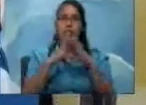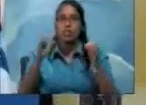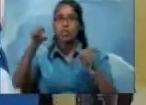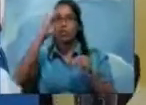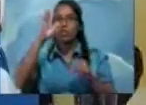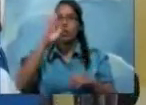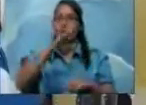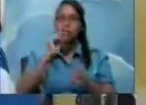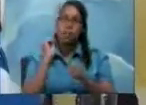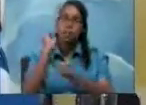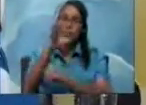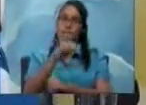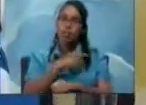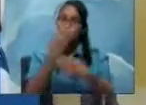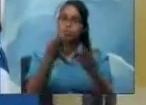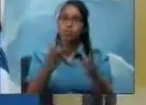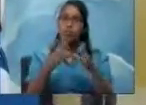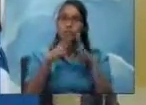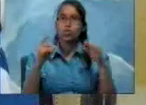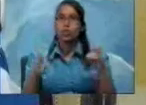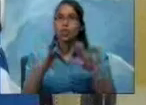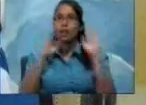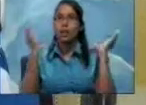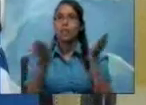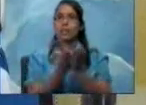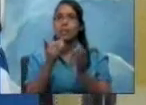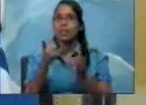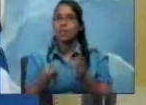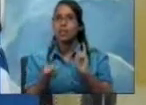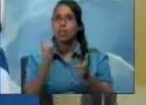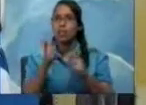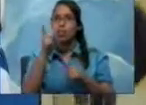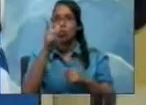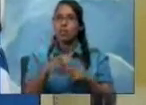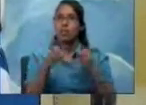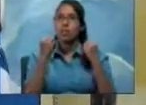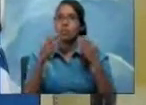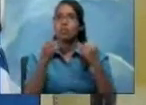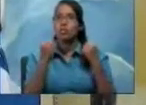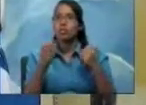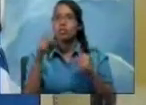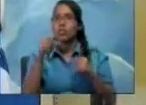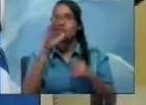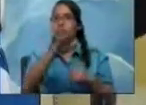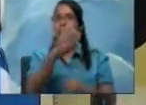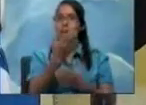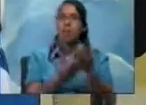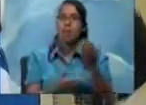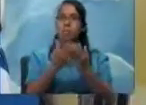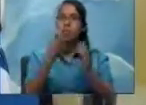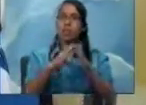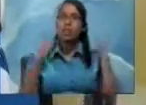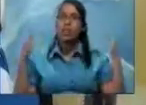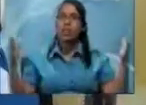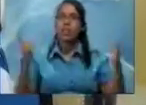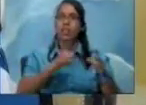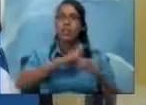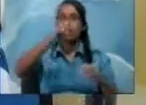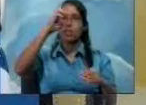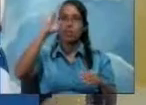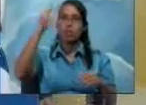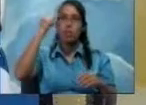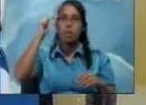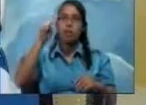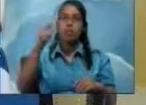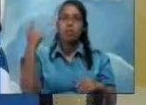enviando su red por toda la Tierra y aun cuando sean muchos ahí está la mano gigantesca de Dios para que usted